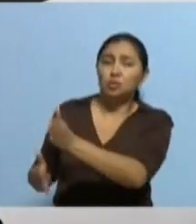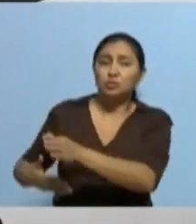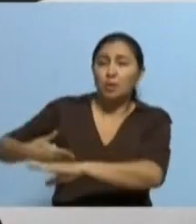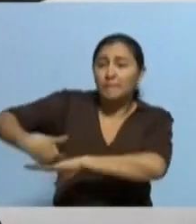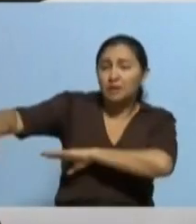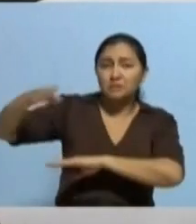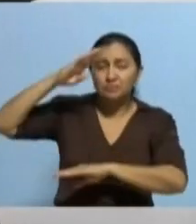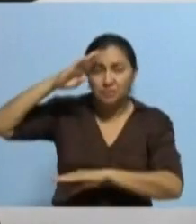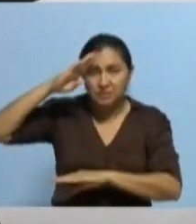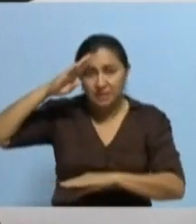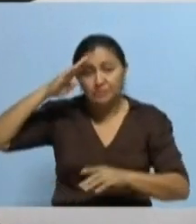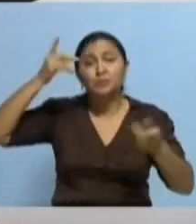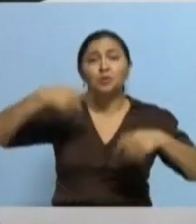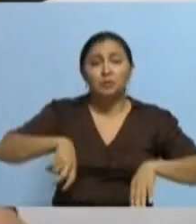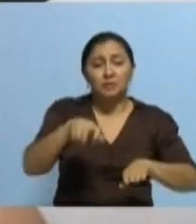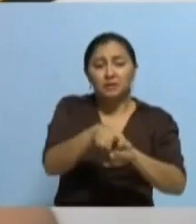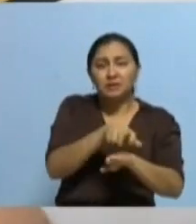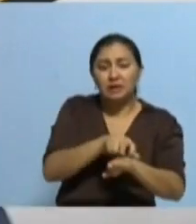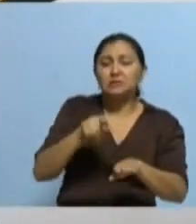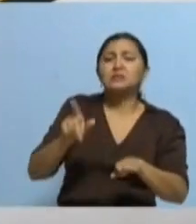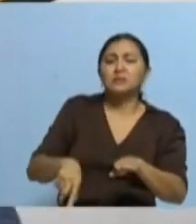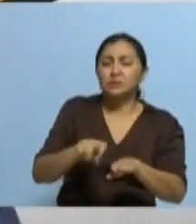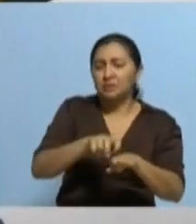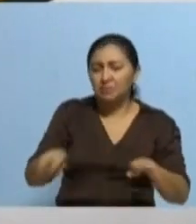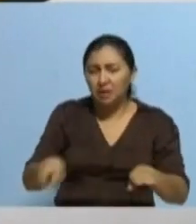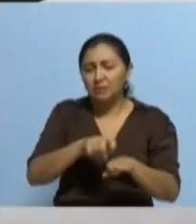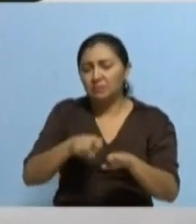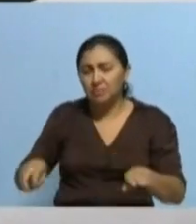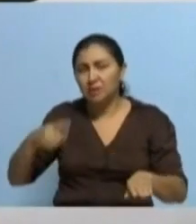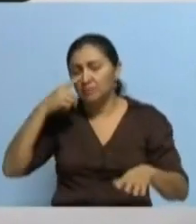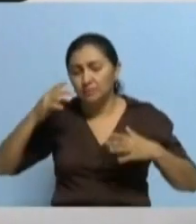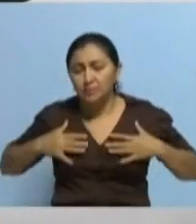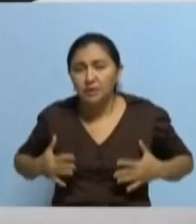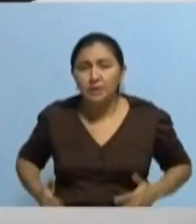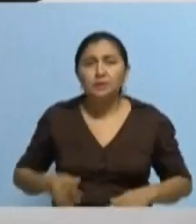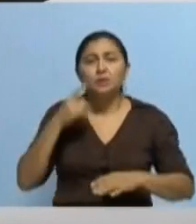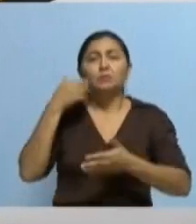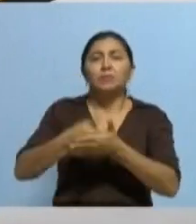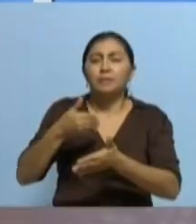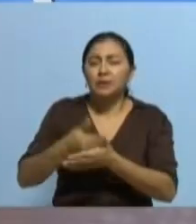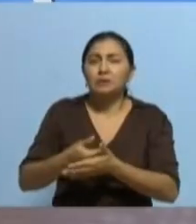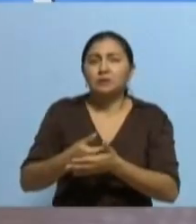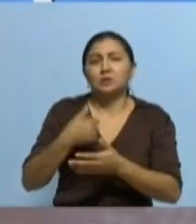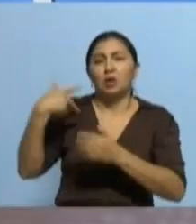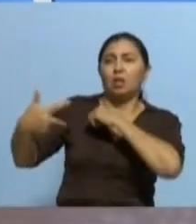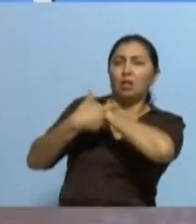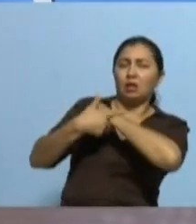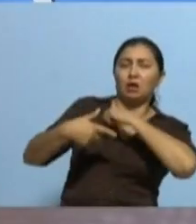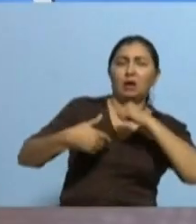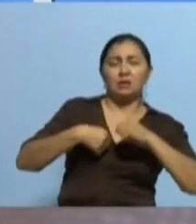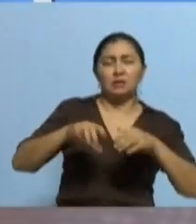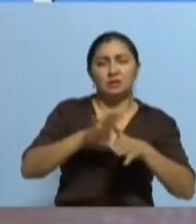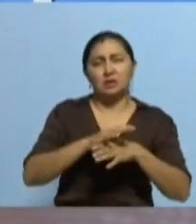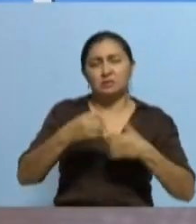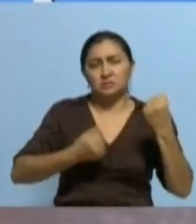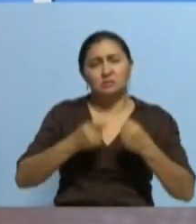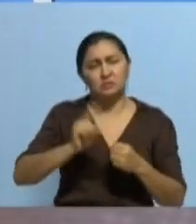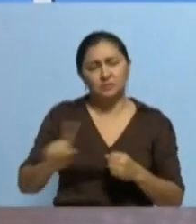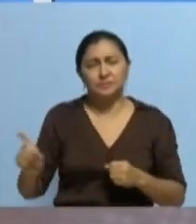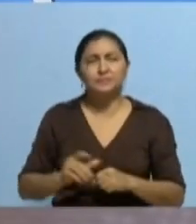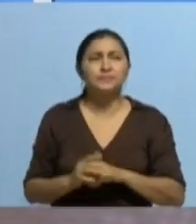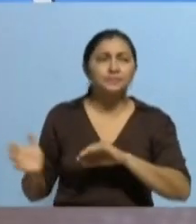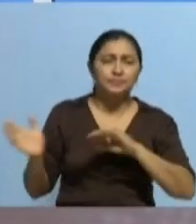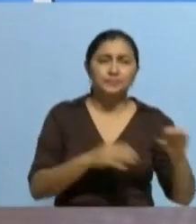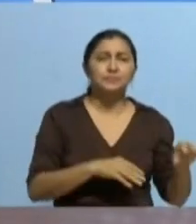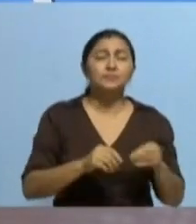los pasajeros que van en un vehículo tipo taxi se deben de bajar, revisar, pedirle documentación. Volvemos a la región ante los últimos